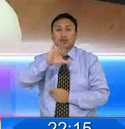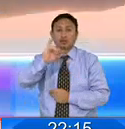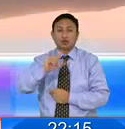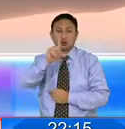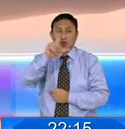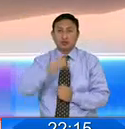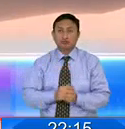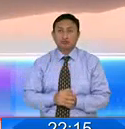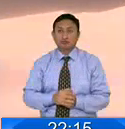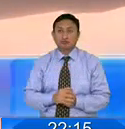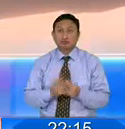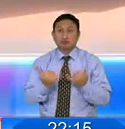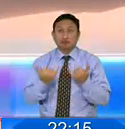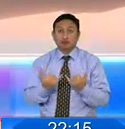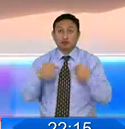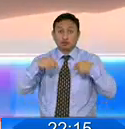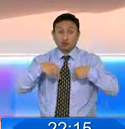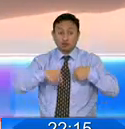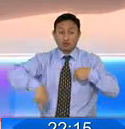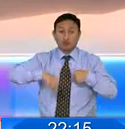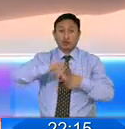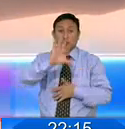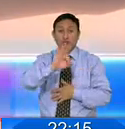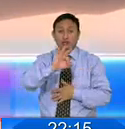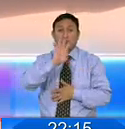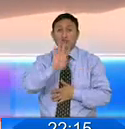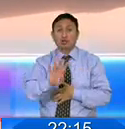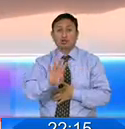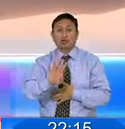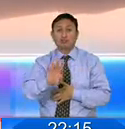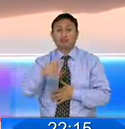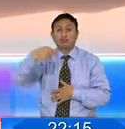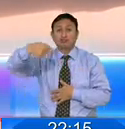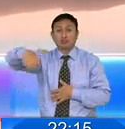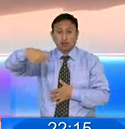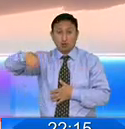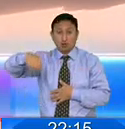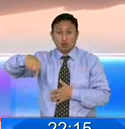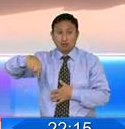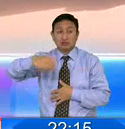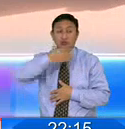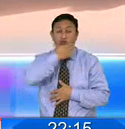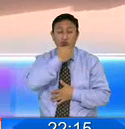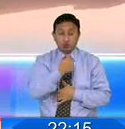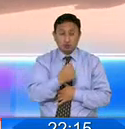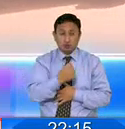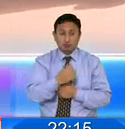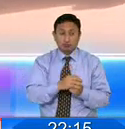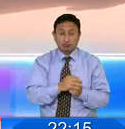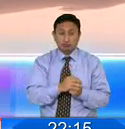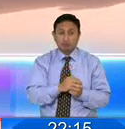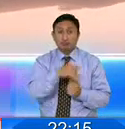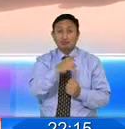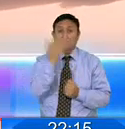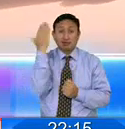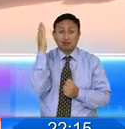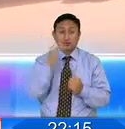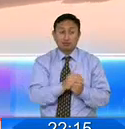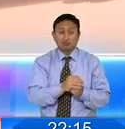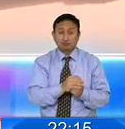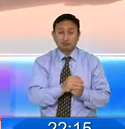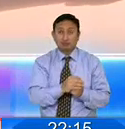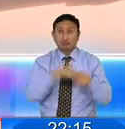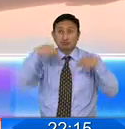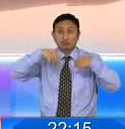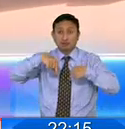julio. Actualmente estamos aquí en la zona 9 con cuatro puntos. Tenemos en Quitumbe, tenemos en Eloy Alfaro, tenemos en Eugenio Espejo y